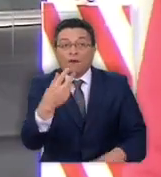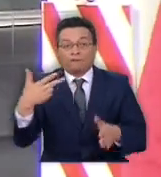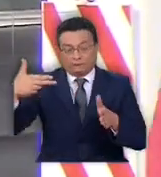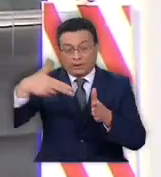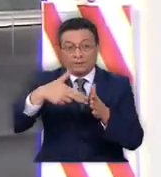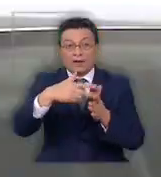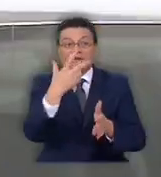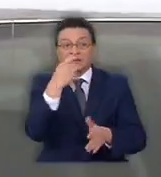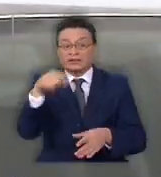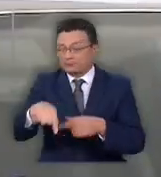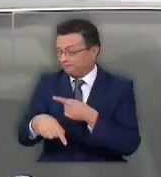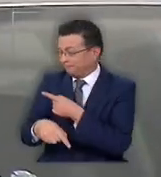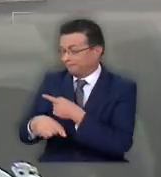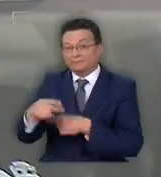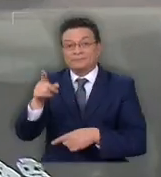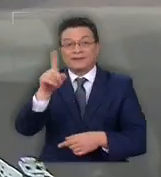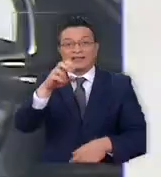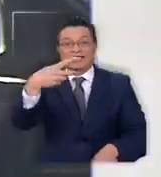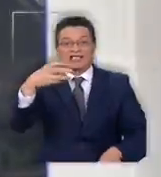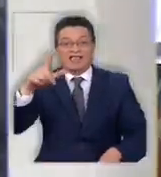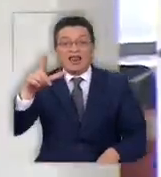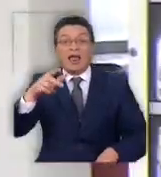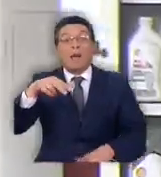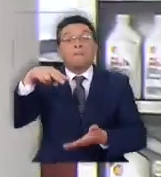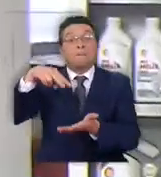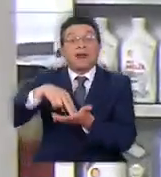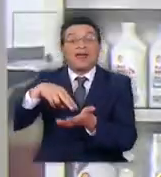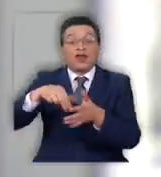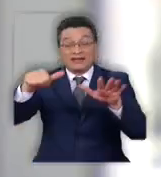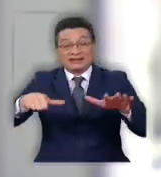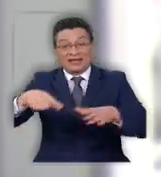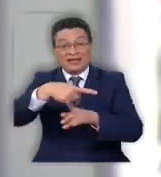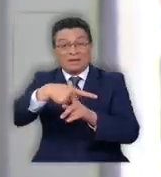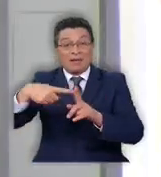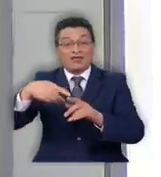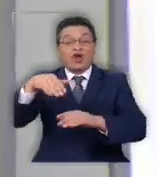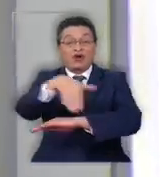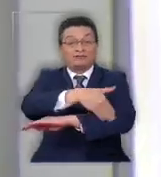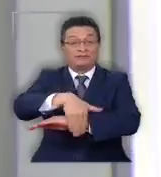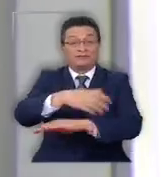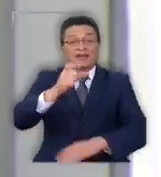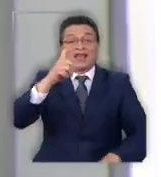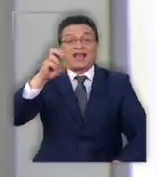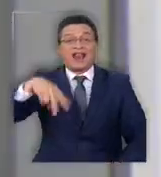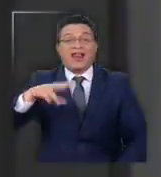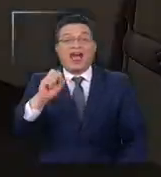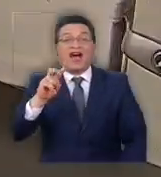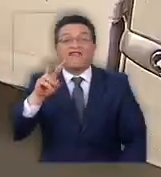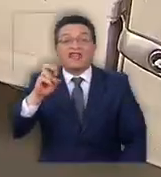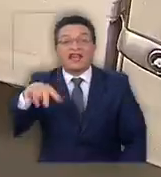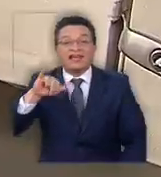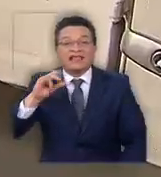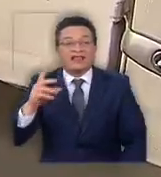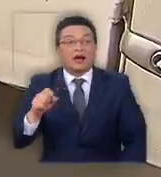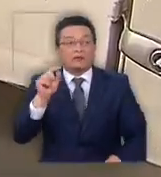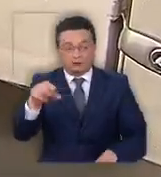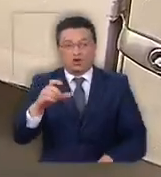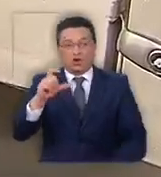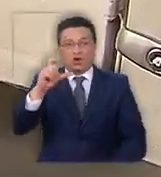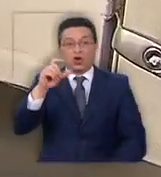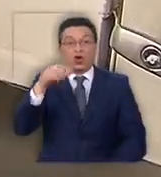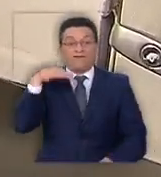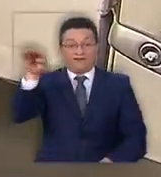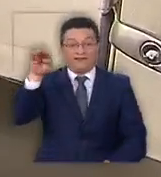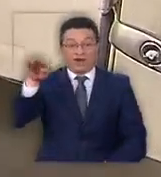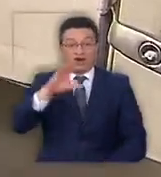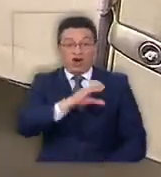cargado bencina en esta Shell del paradero 16 y medio de la Gran Avenida. Utilizaron mi tarjeta, mi cuenta RUT, en